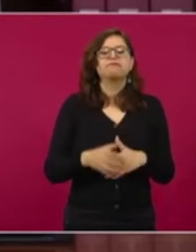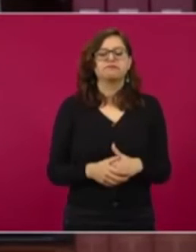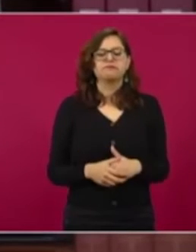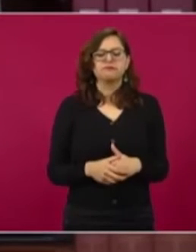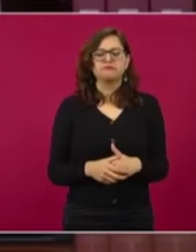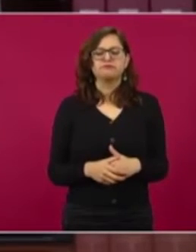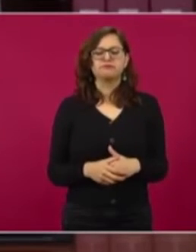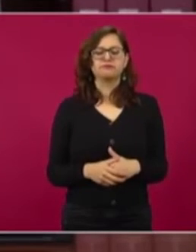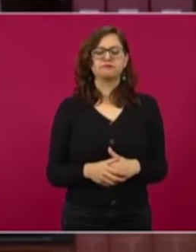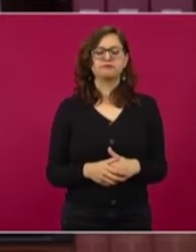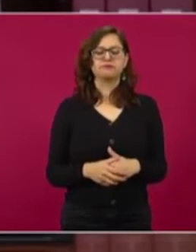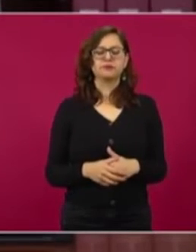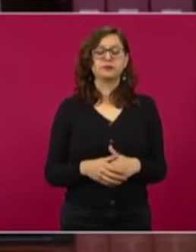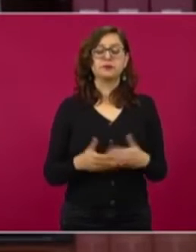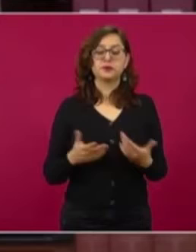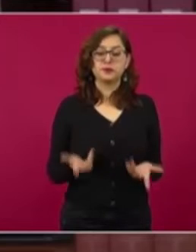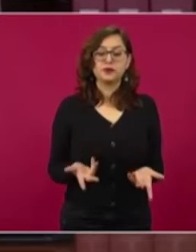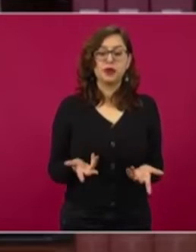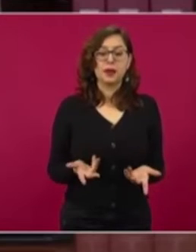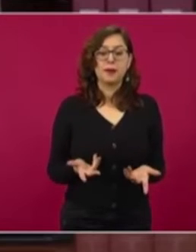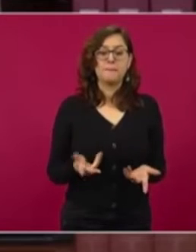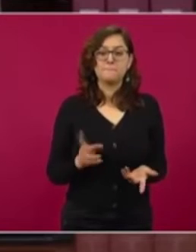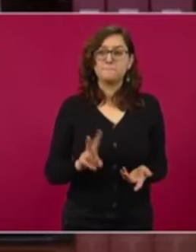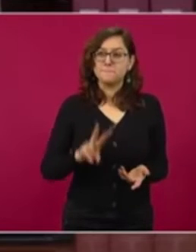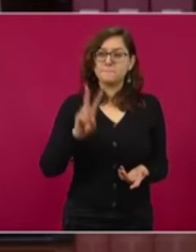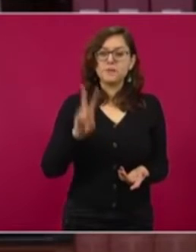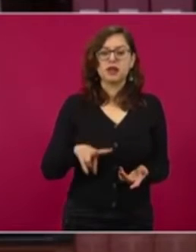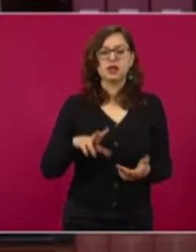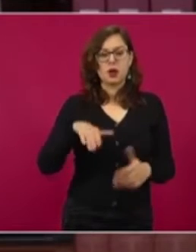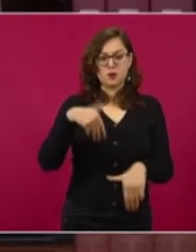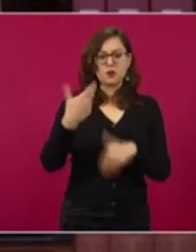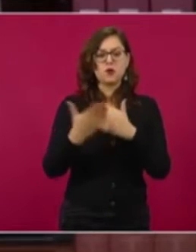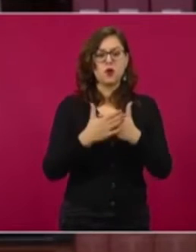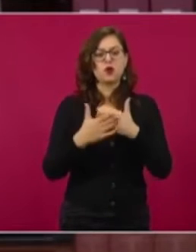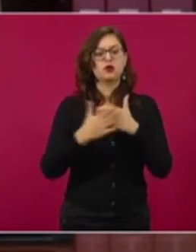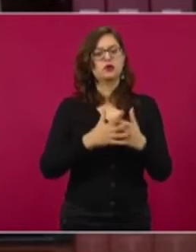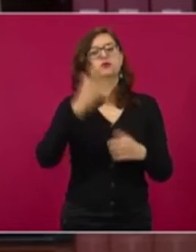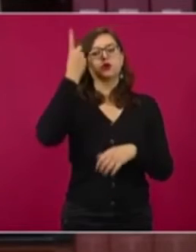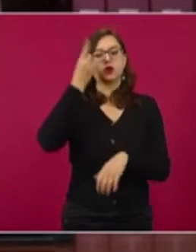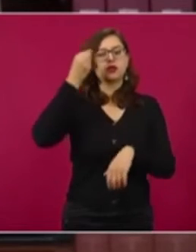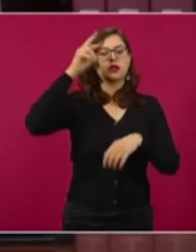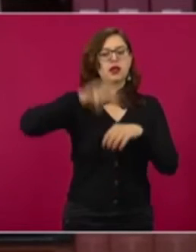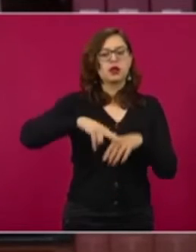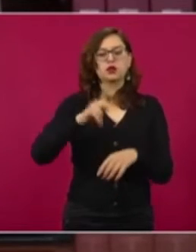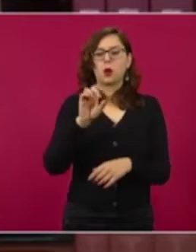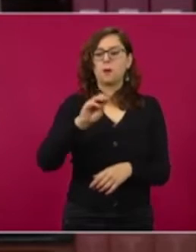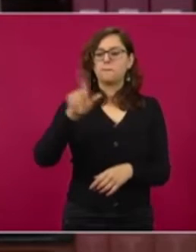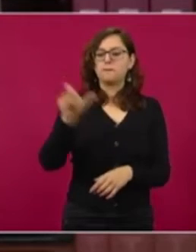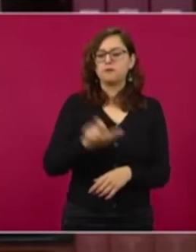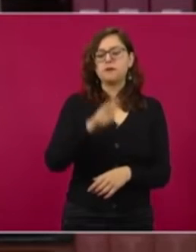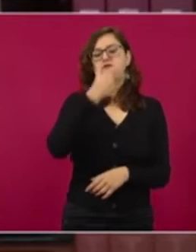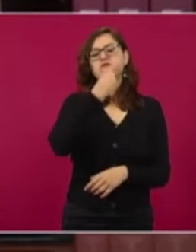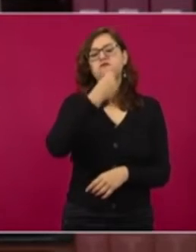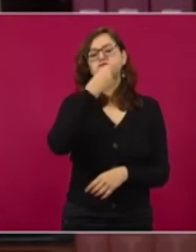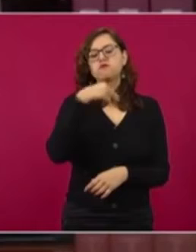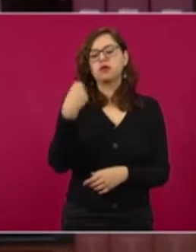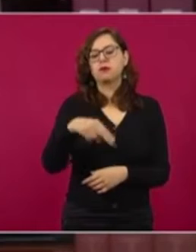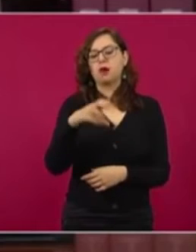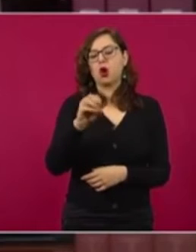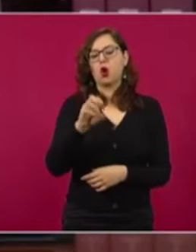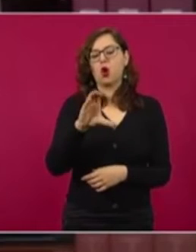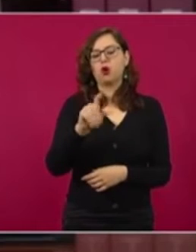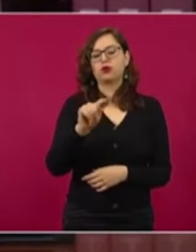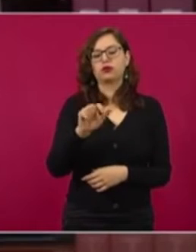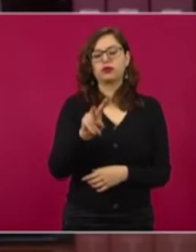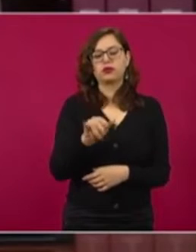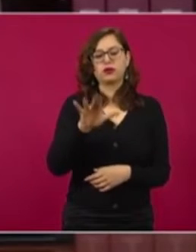a tener la oportunidad de hablar con el director de Pemex, el ingeniero Octavio Romero Oropeza, que